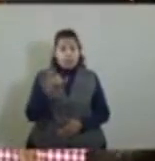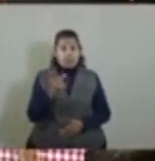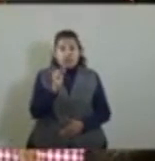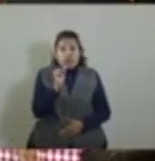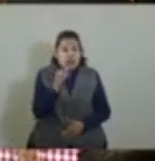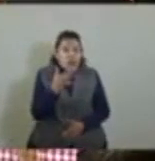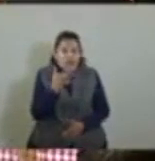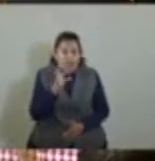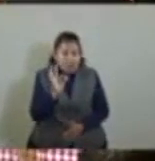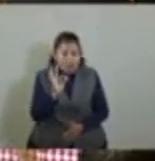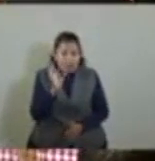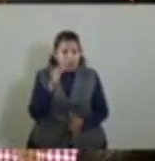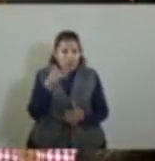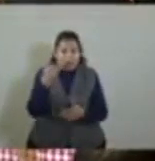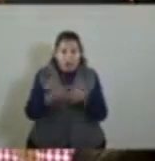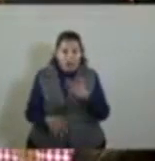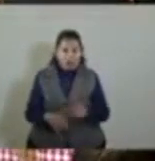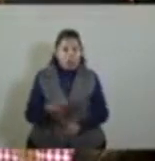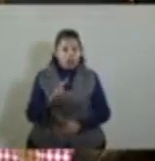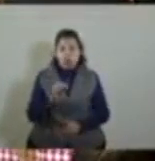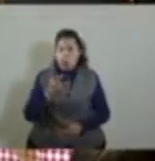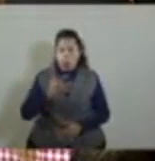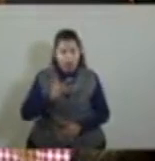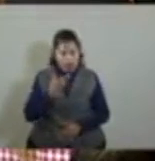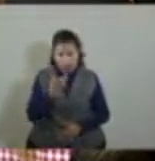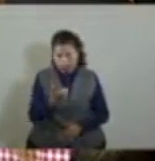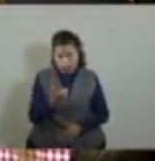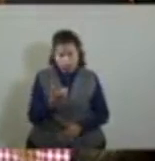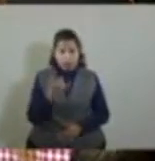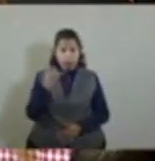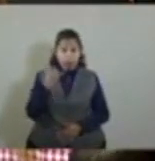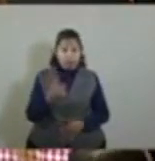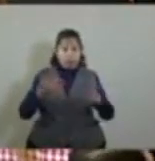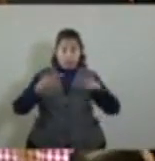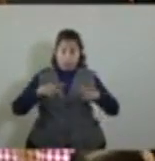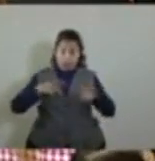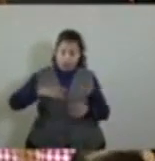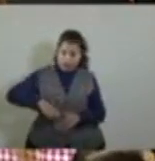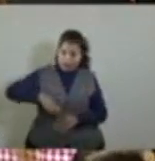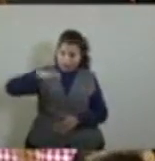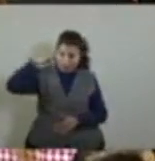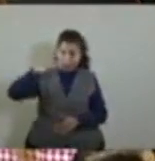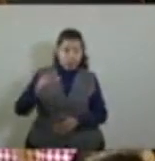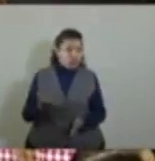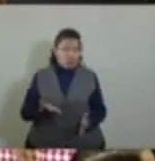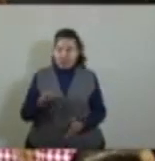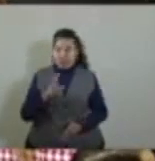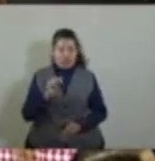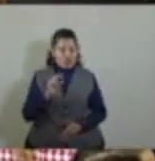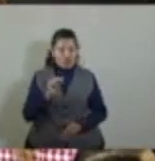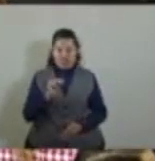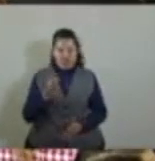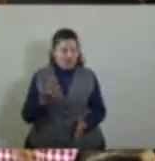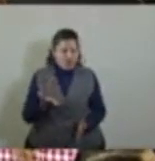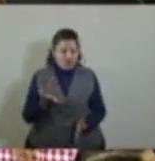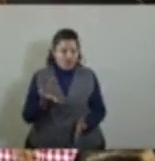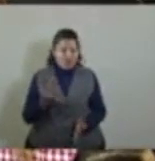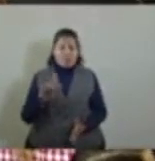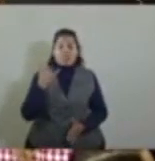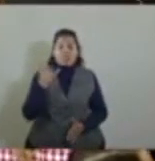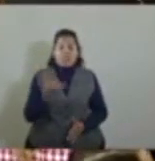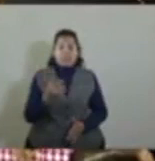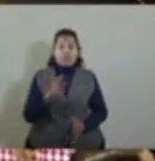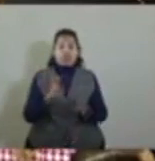elemental. El retiro de las personas adultas mayores no está garantizado. El